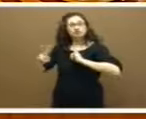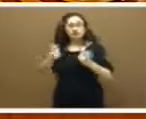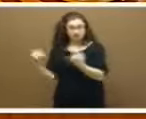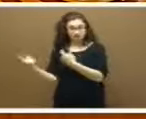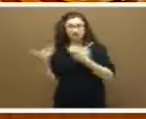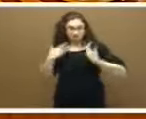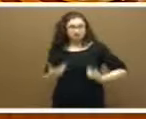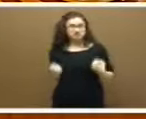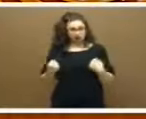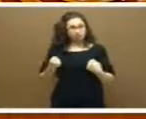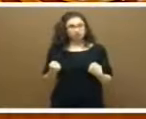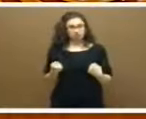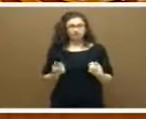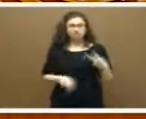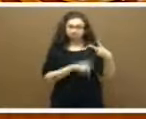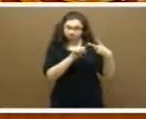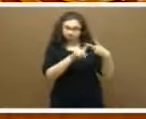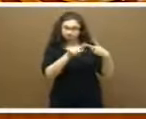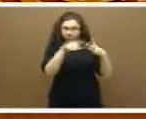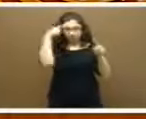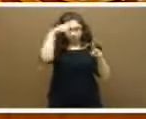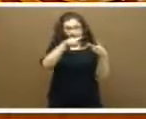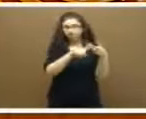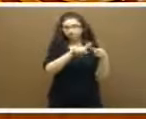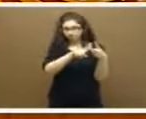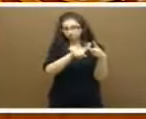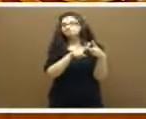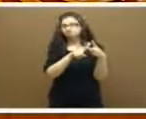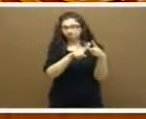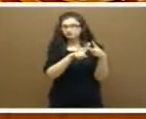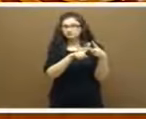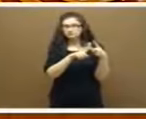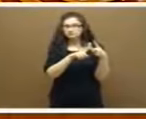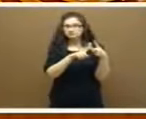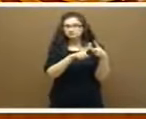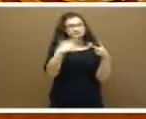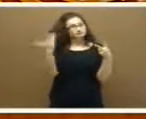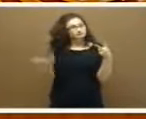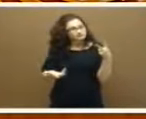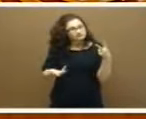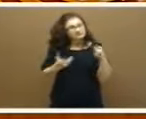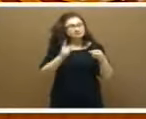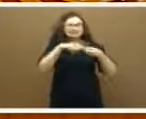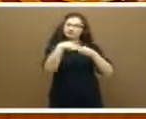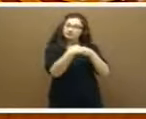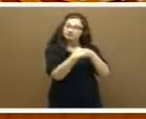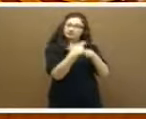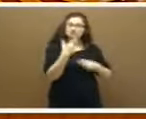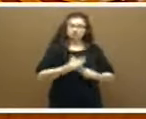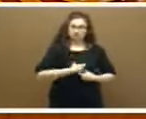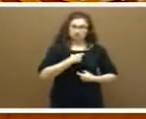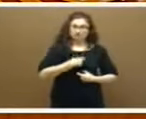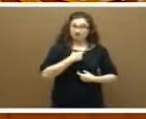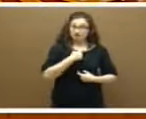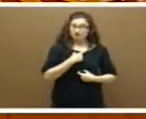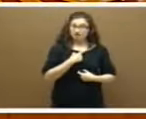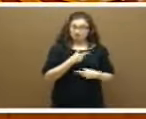salud. Y la segunda finalidad, a medida que incrementamos la participación de los ciudadanos, incrementamos